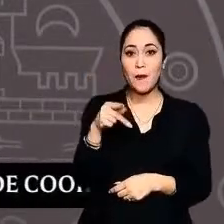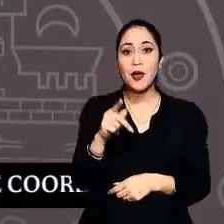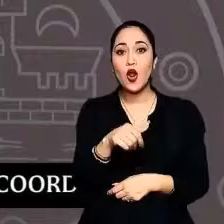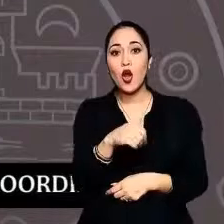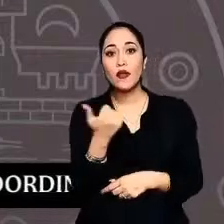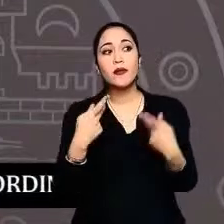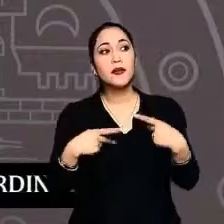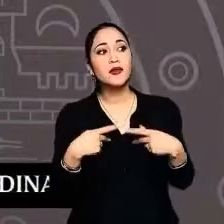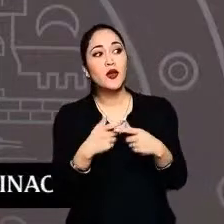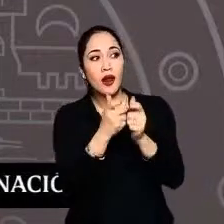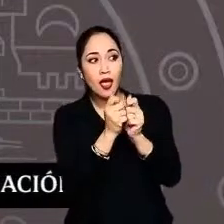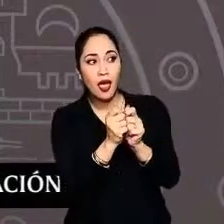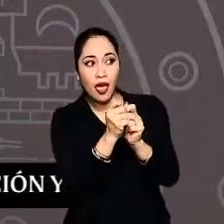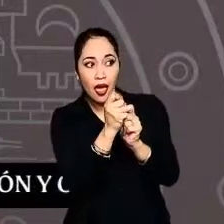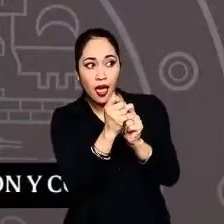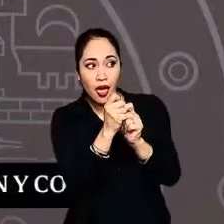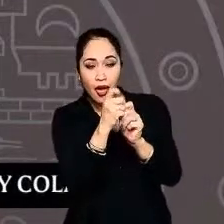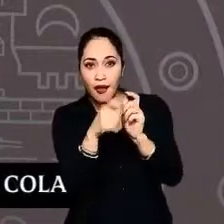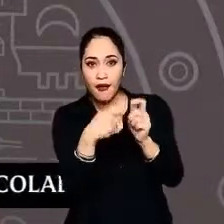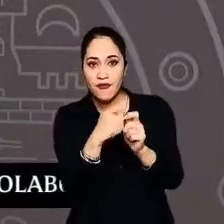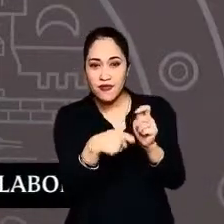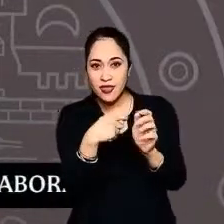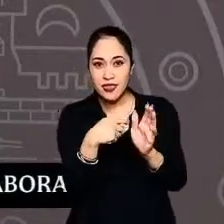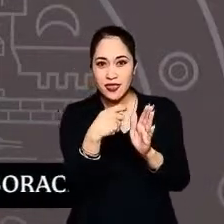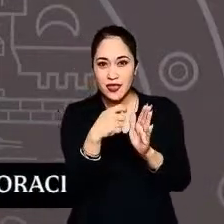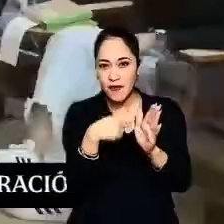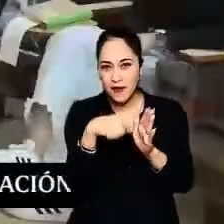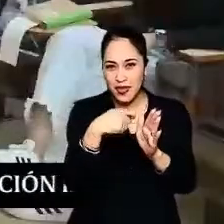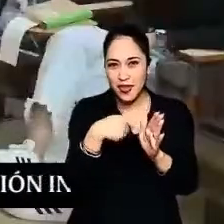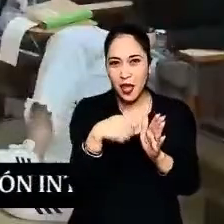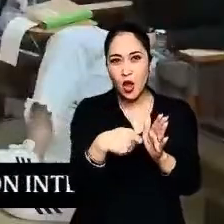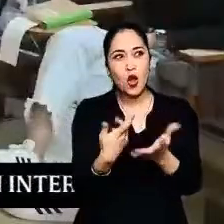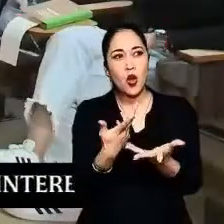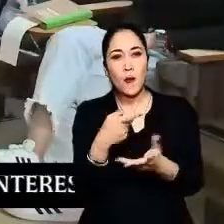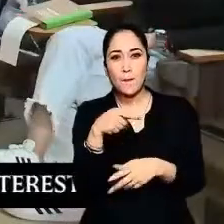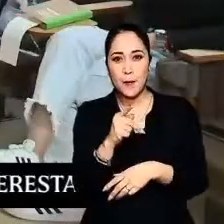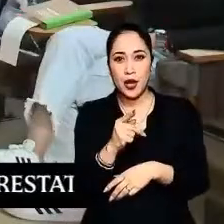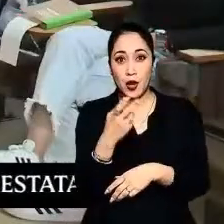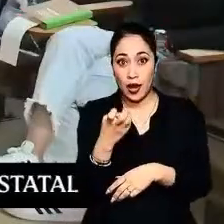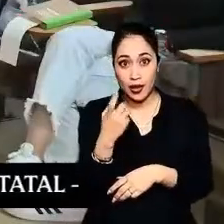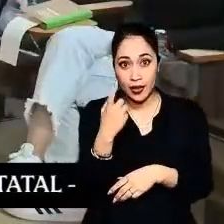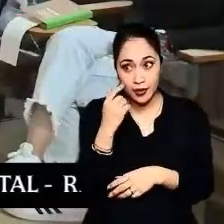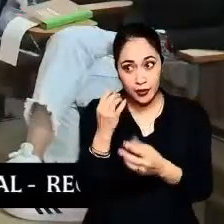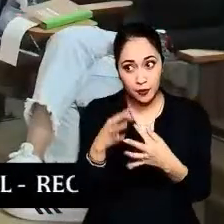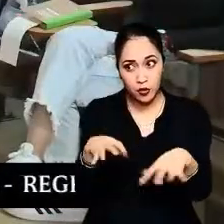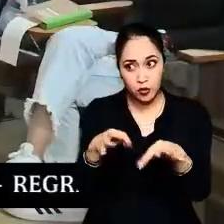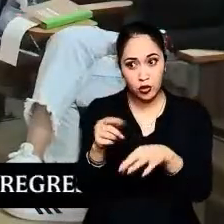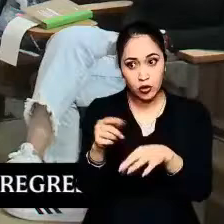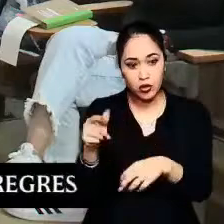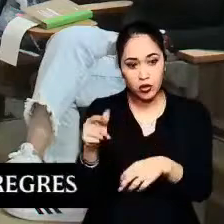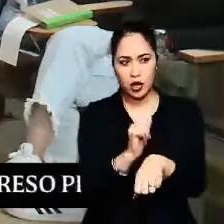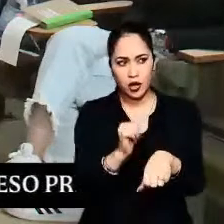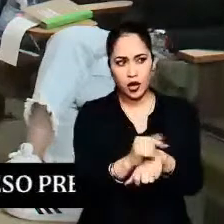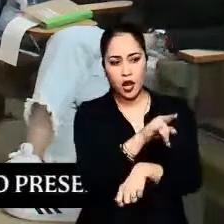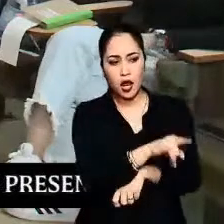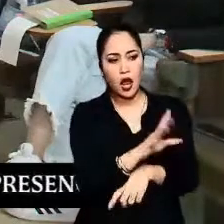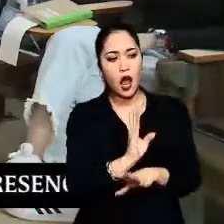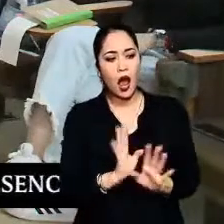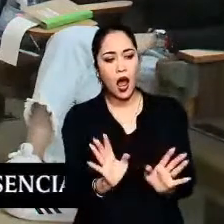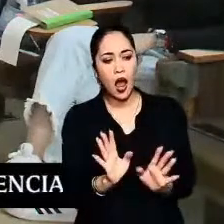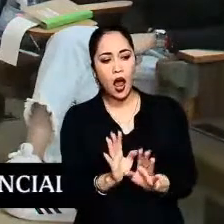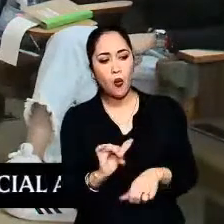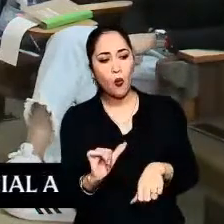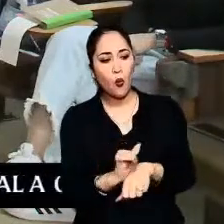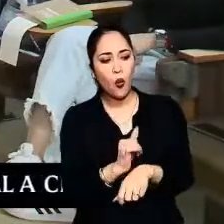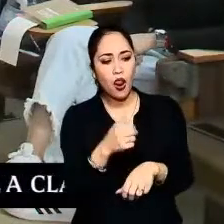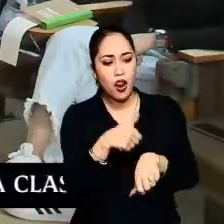estacionado en el que iban. Finalmente se supo, este es un carro que está aquí, vamos a buscar la placa. Lo primero que